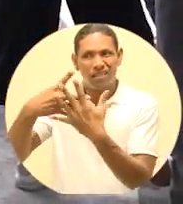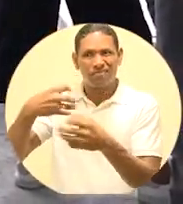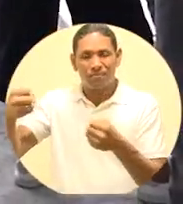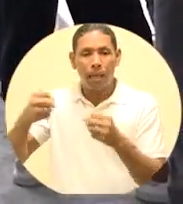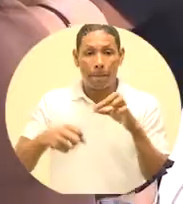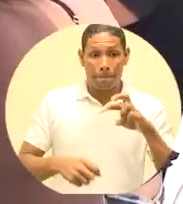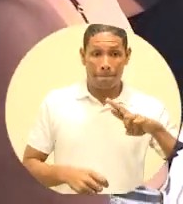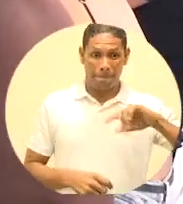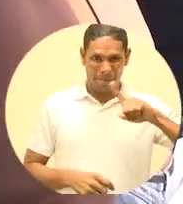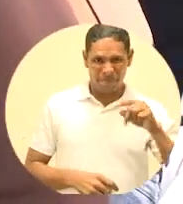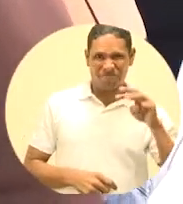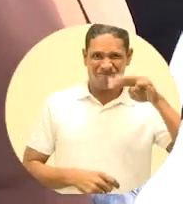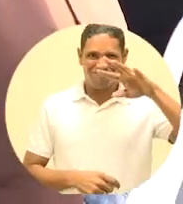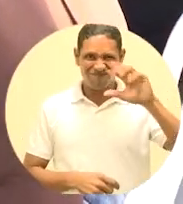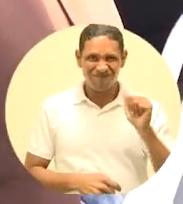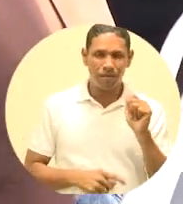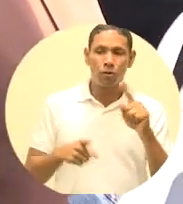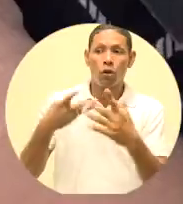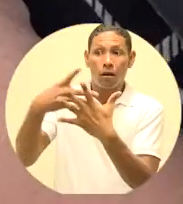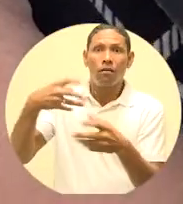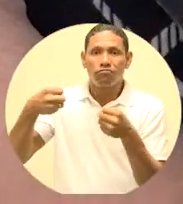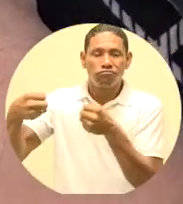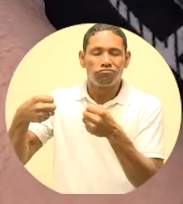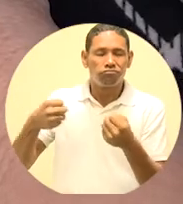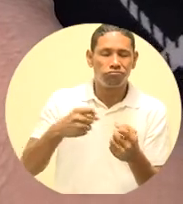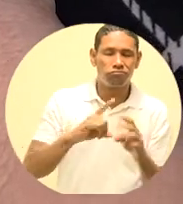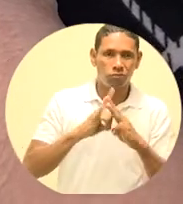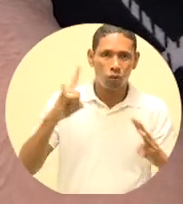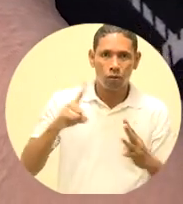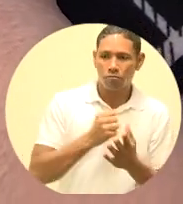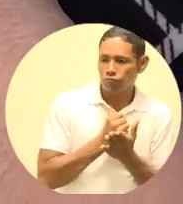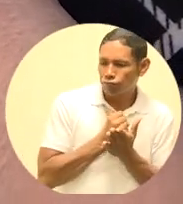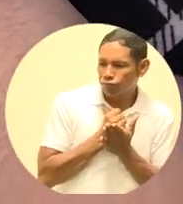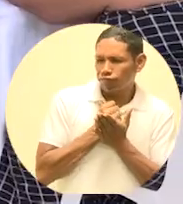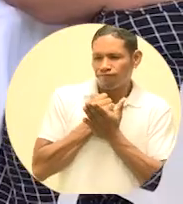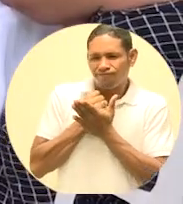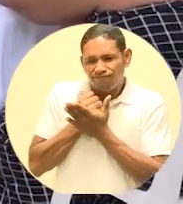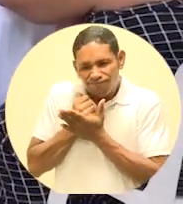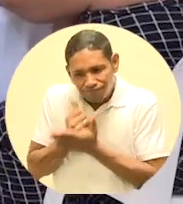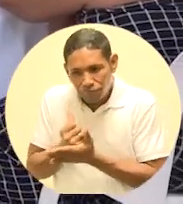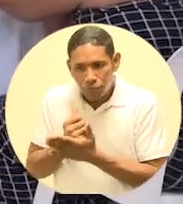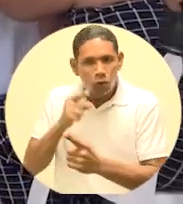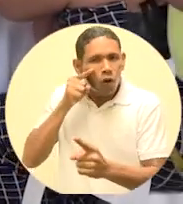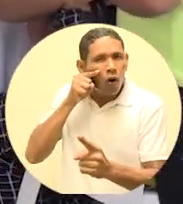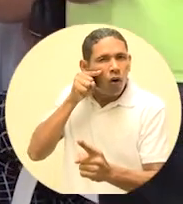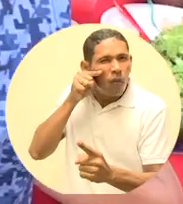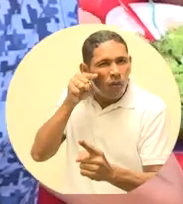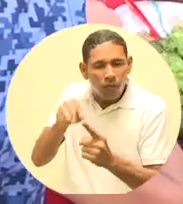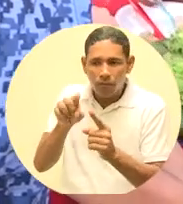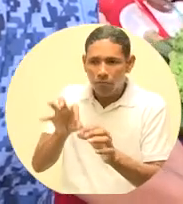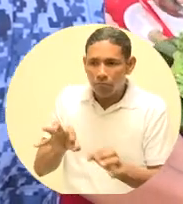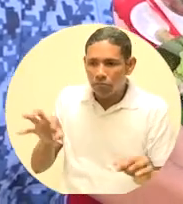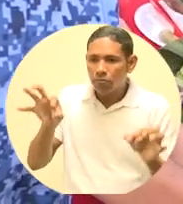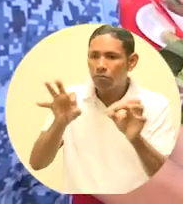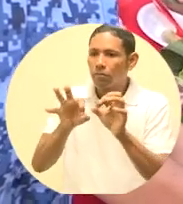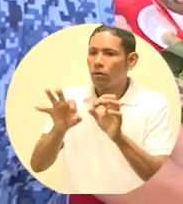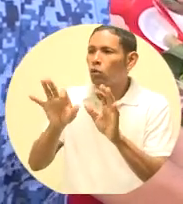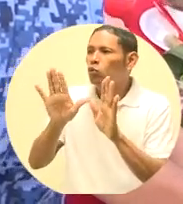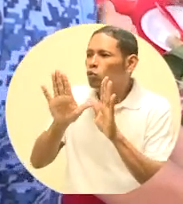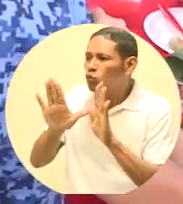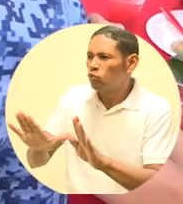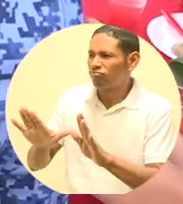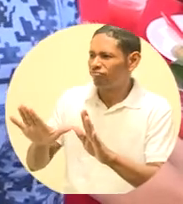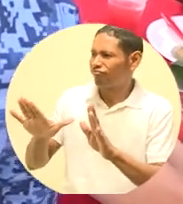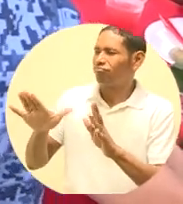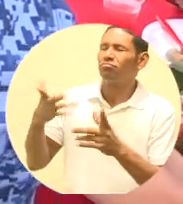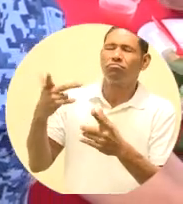Prisión de Santa Marta, Prisma, firmado entre Unimagdalena y el Centro Penitenciario de la ciudad en febrero de este año, tiene como propósito abordar